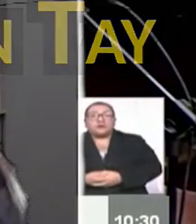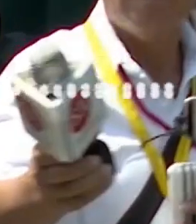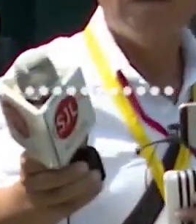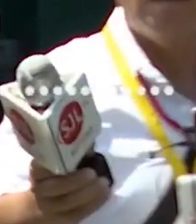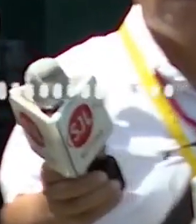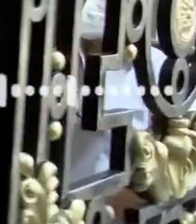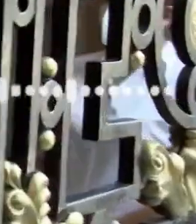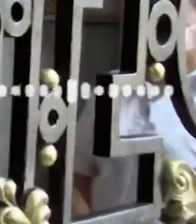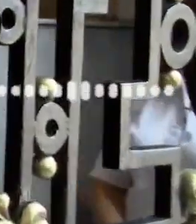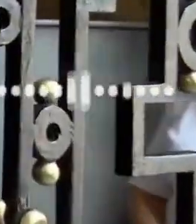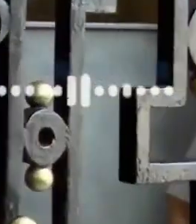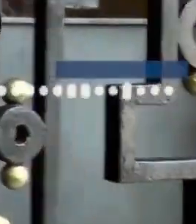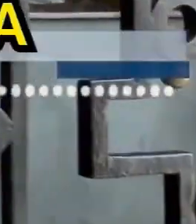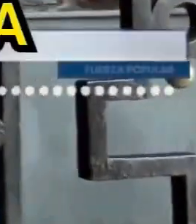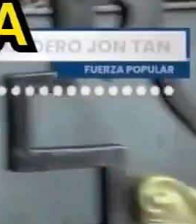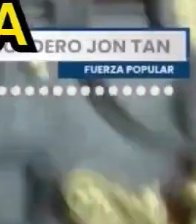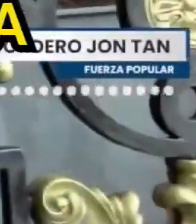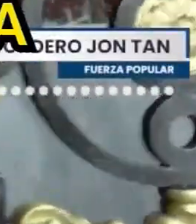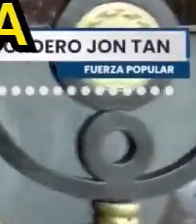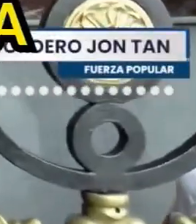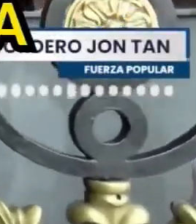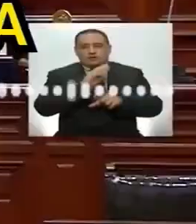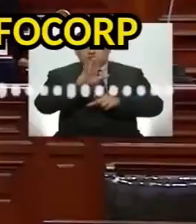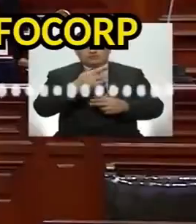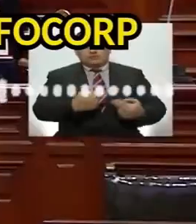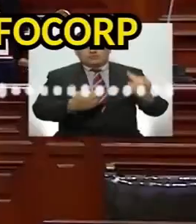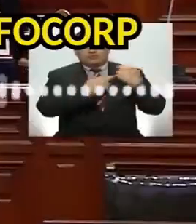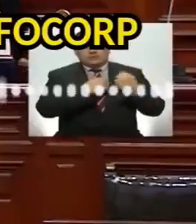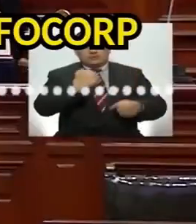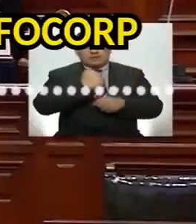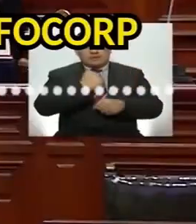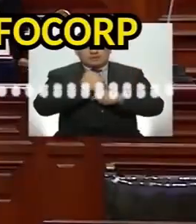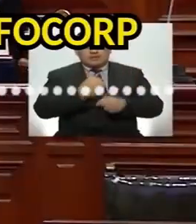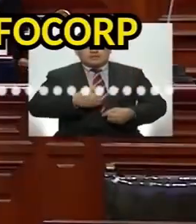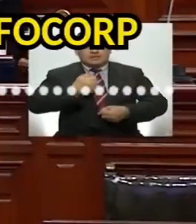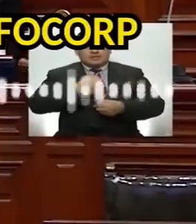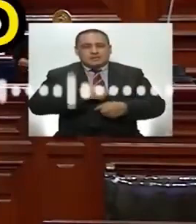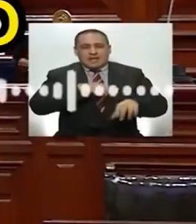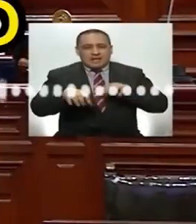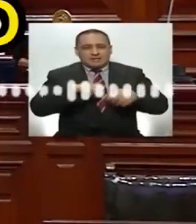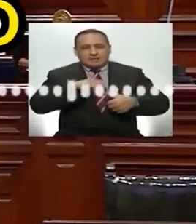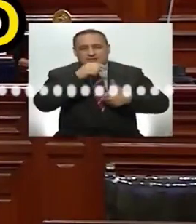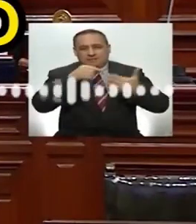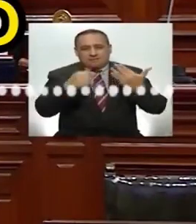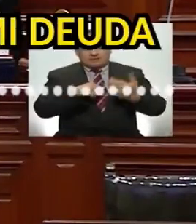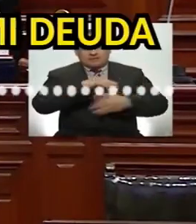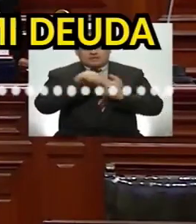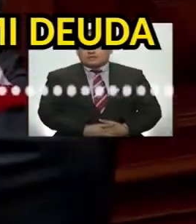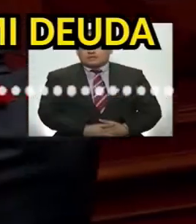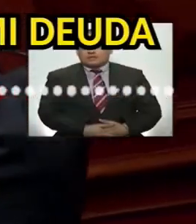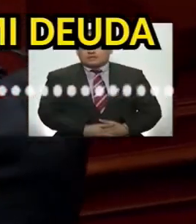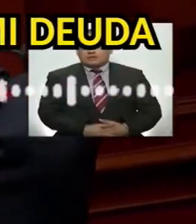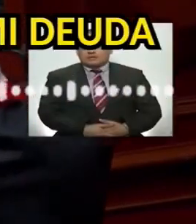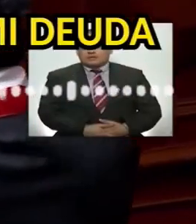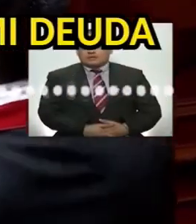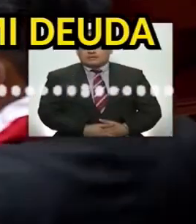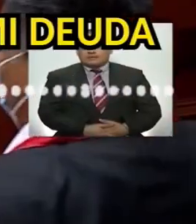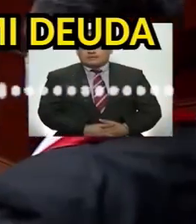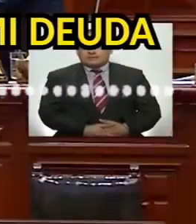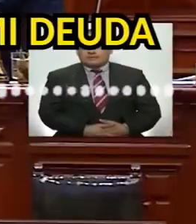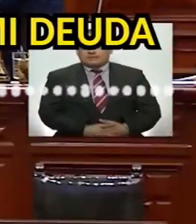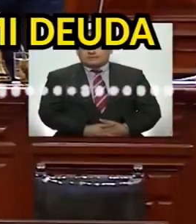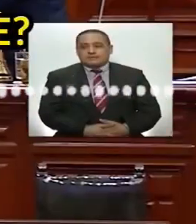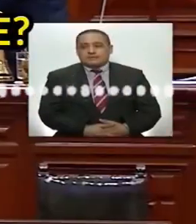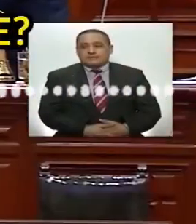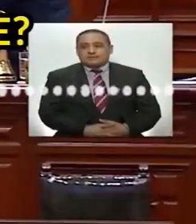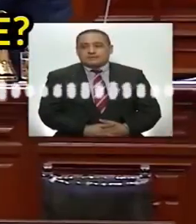Cordero vamos vamos al banco y lo necesito ahora Dentro de poco Voy a pasar infoc termino yo qui que te di